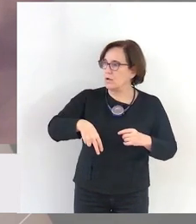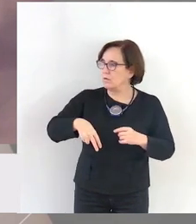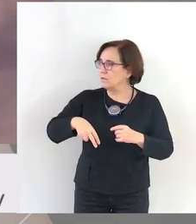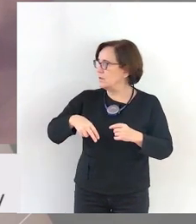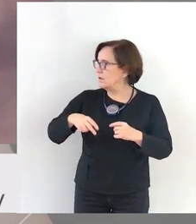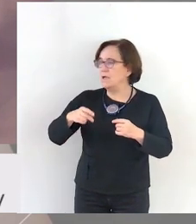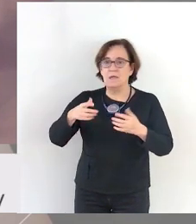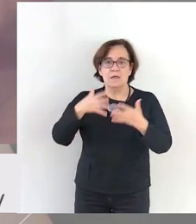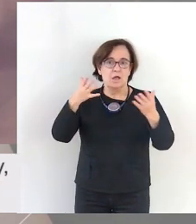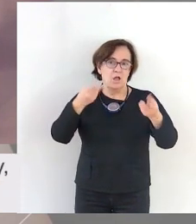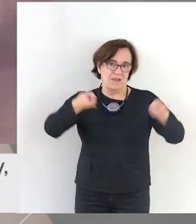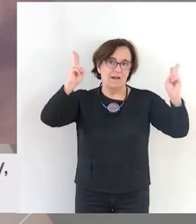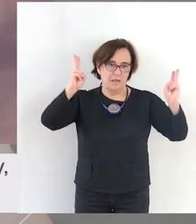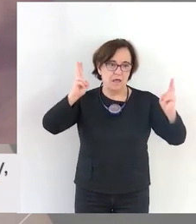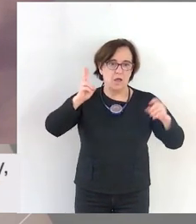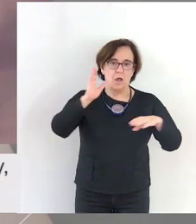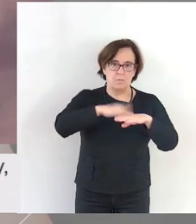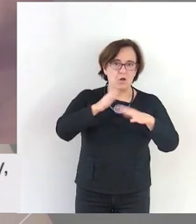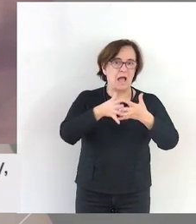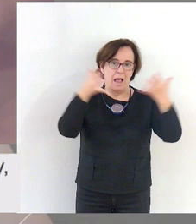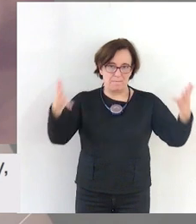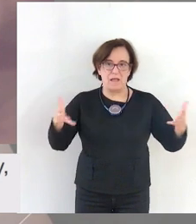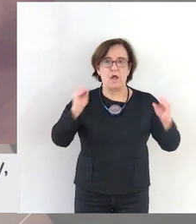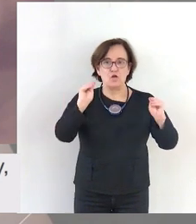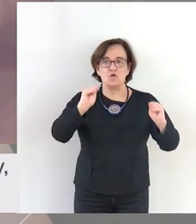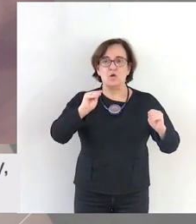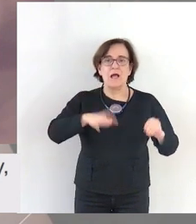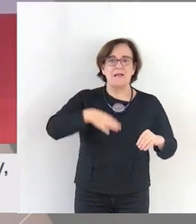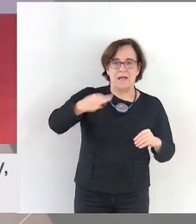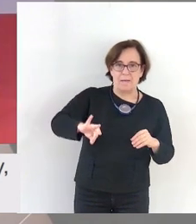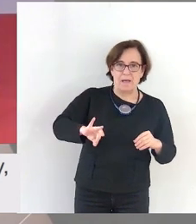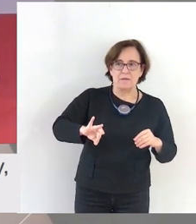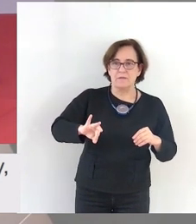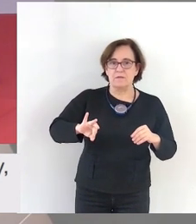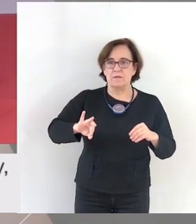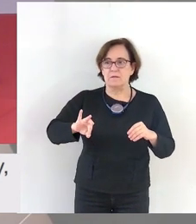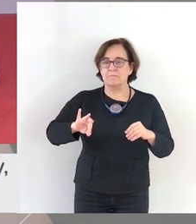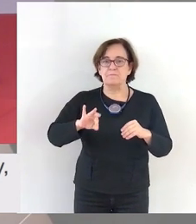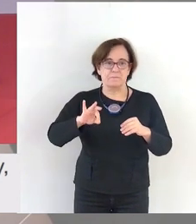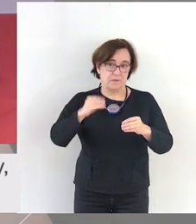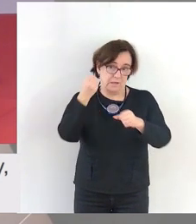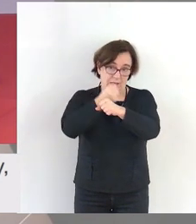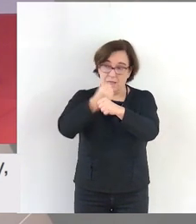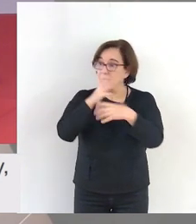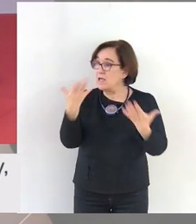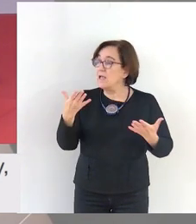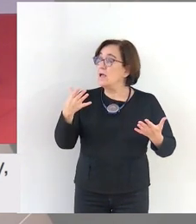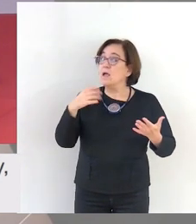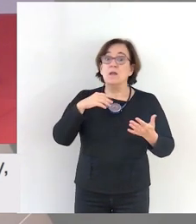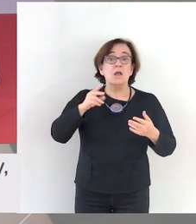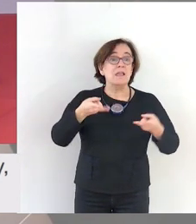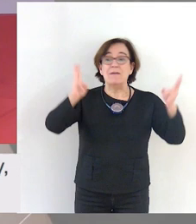está ampliando sus libertades porque está ampliando su capacidad de su capacidad de acción siempre que se consigue una